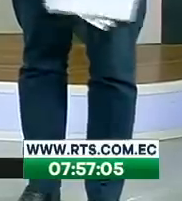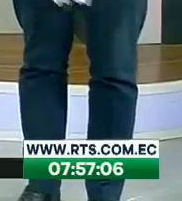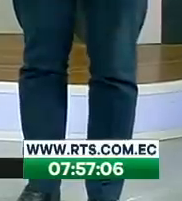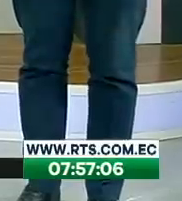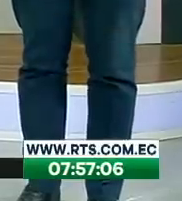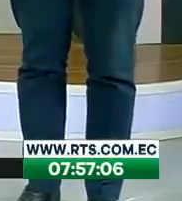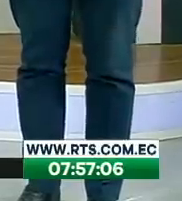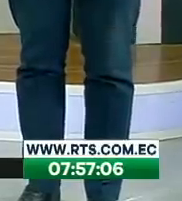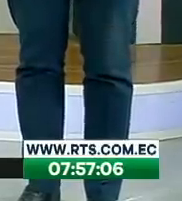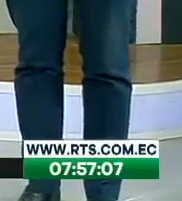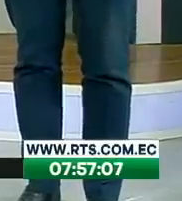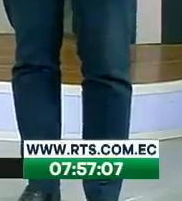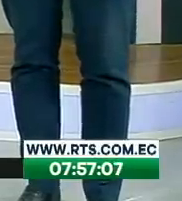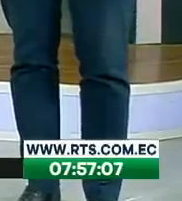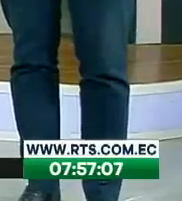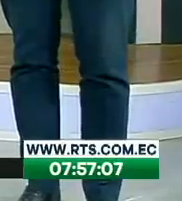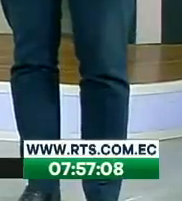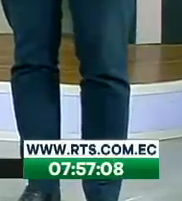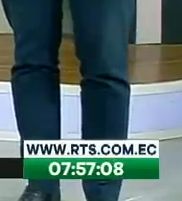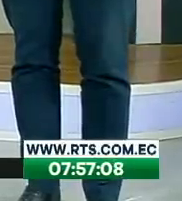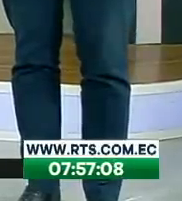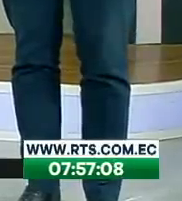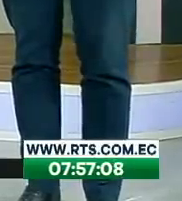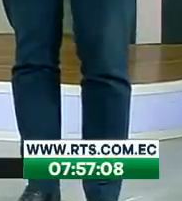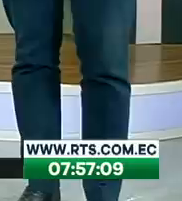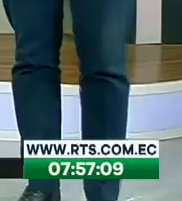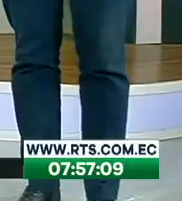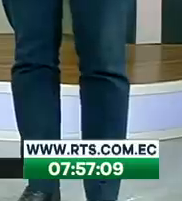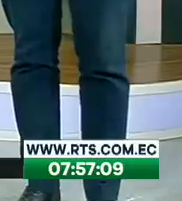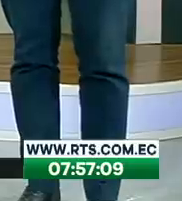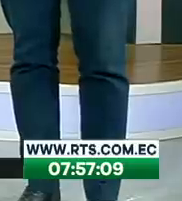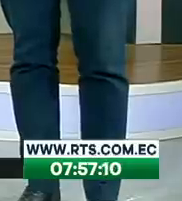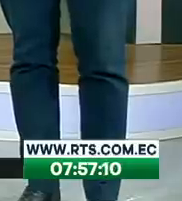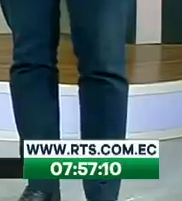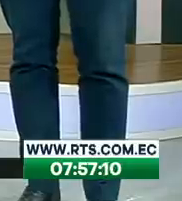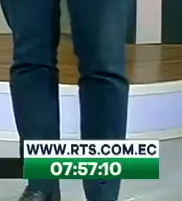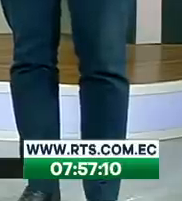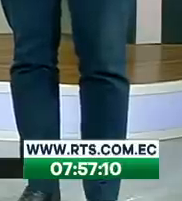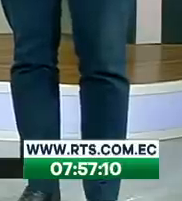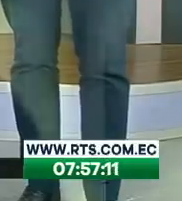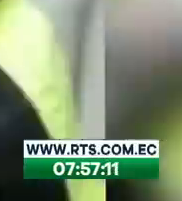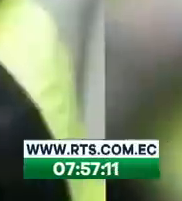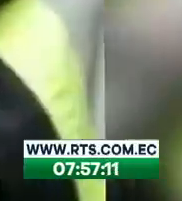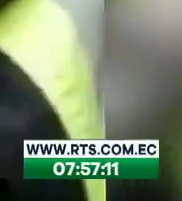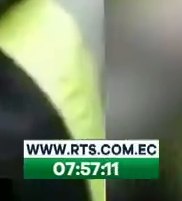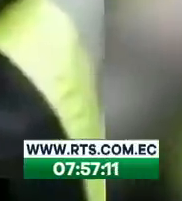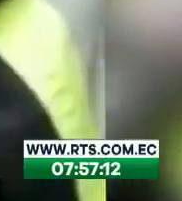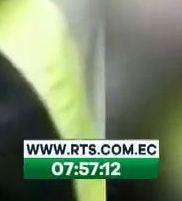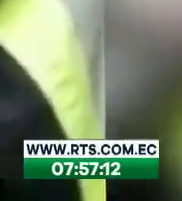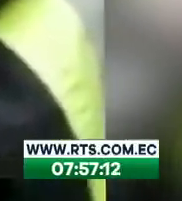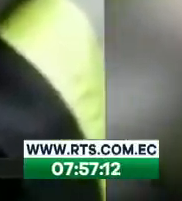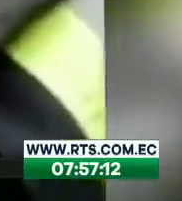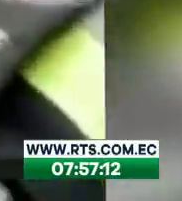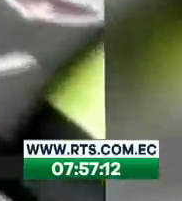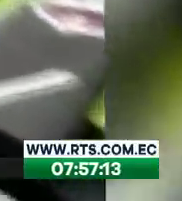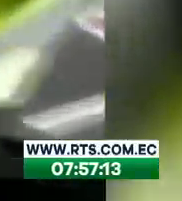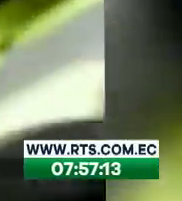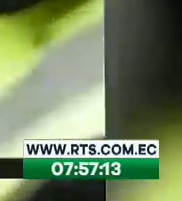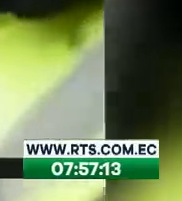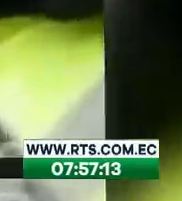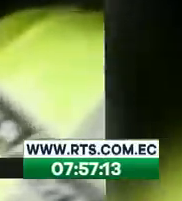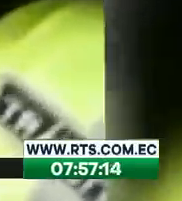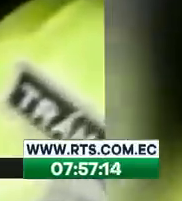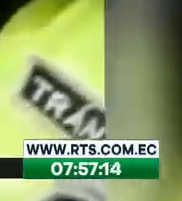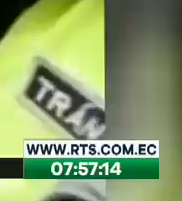en pantalla. Inmediato, mi querido productor, este día viernes a propósito tenemos algunos videos también y algunas fotografías. Este es un